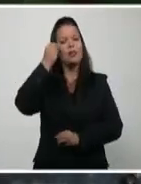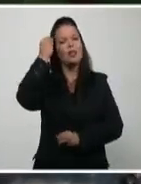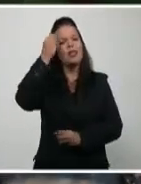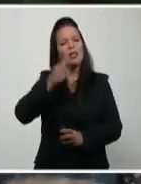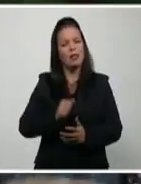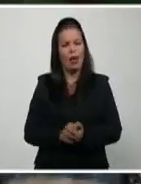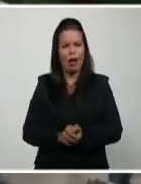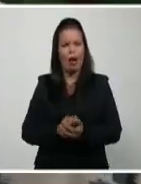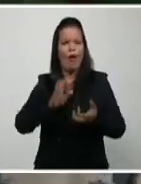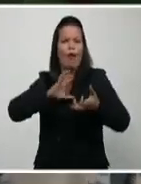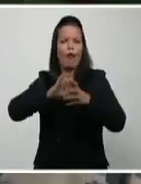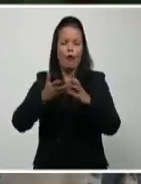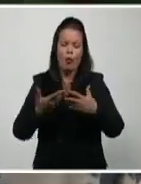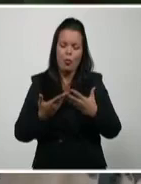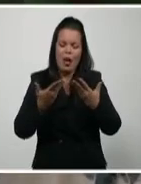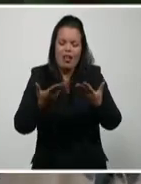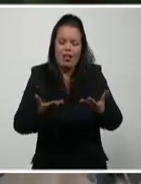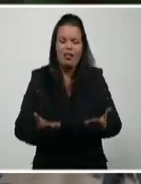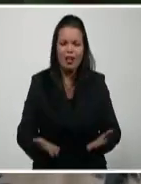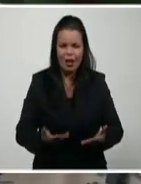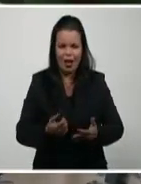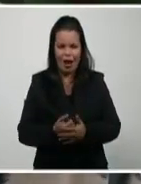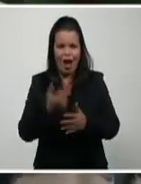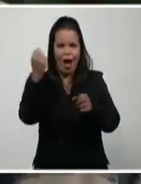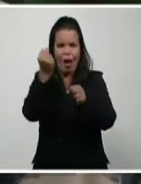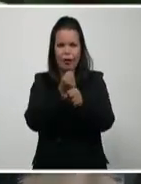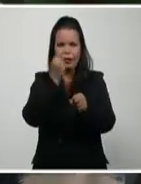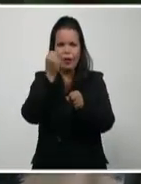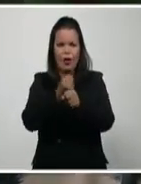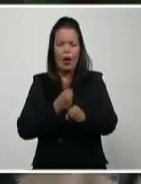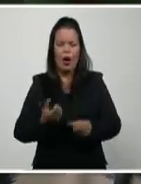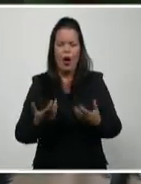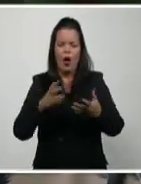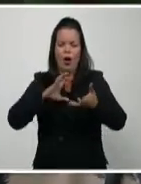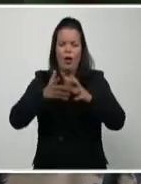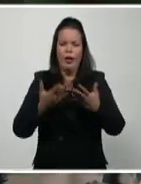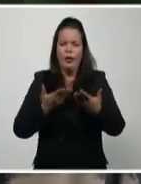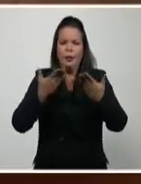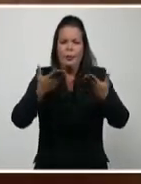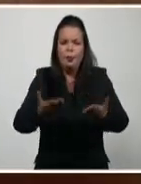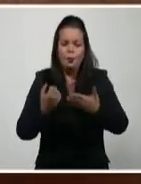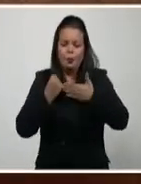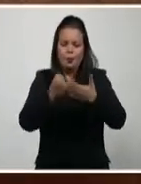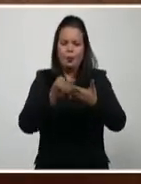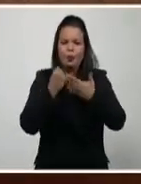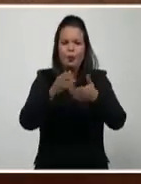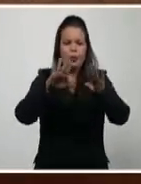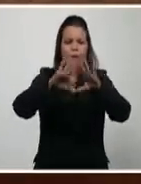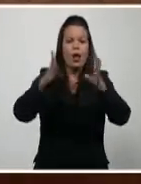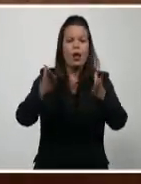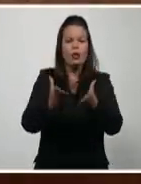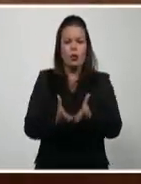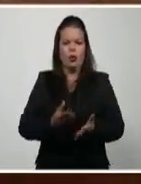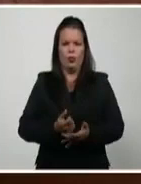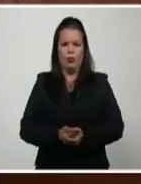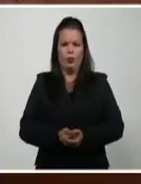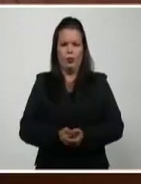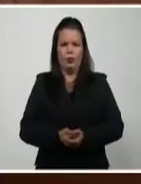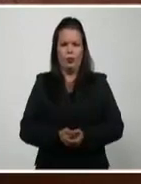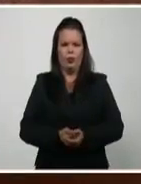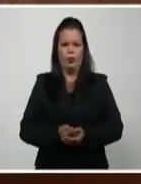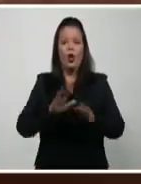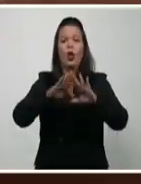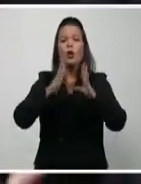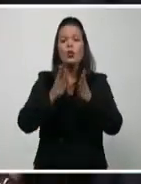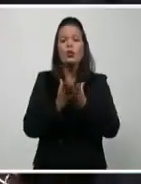entrega a la causa de los más escachados, como diría ella. Todo anciano puede ser mi padre, todo anciano